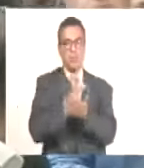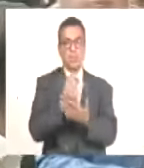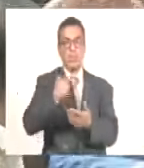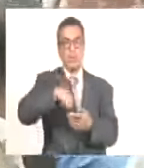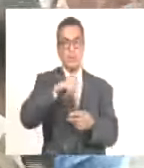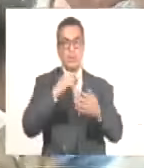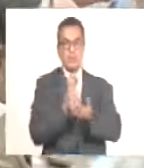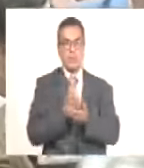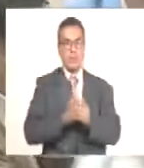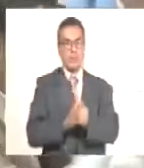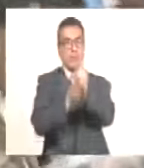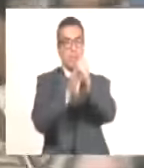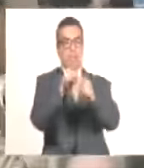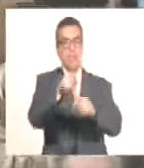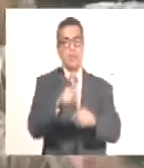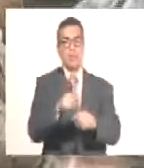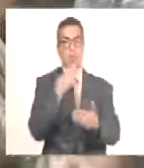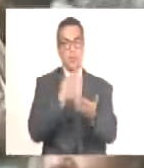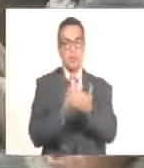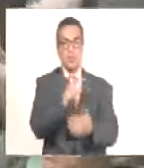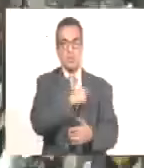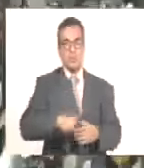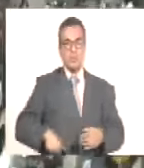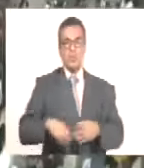nuestra guía. Muchas gracias, presidente.